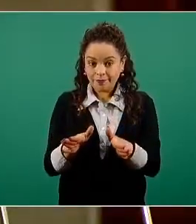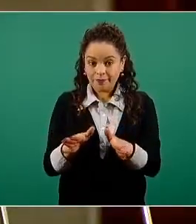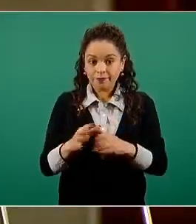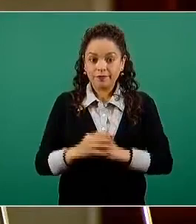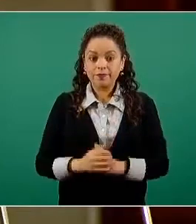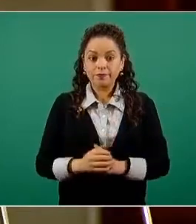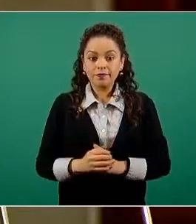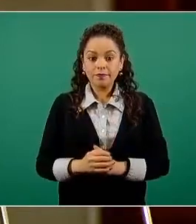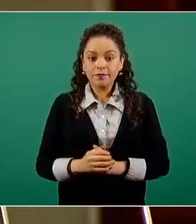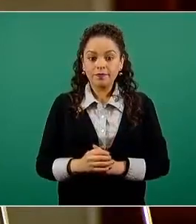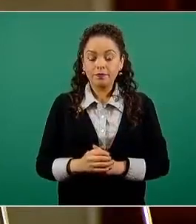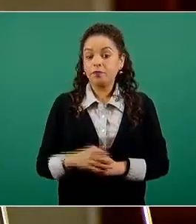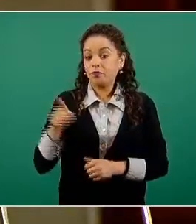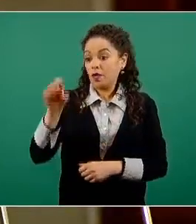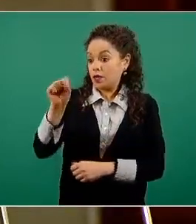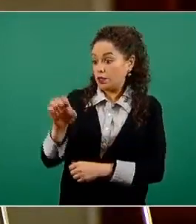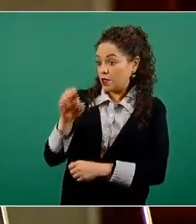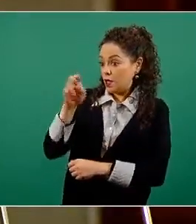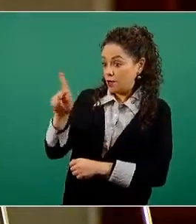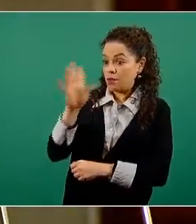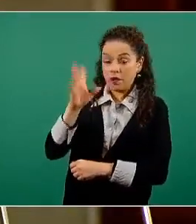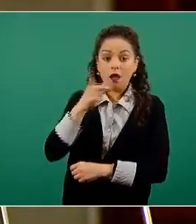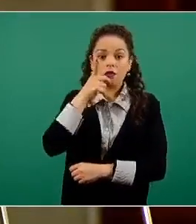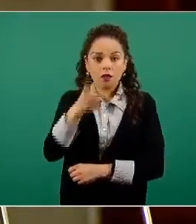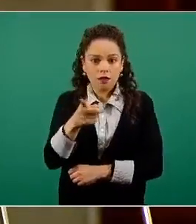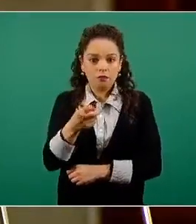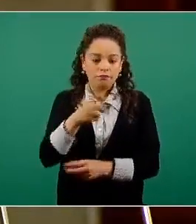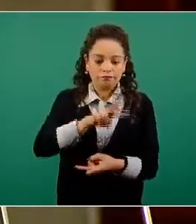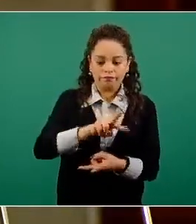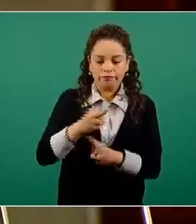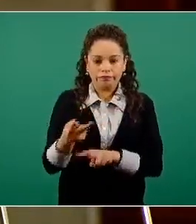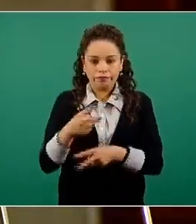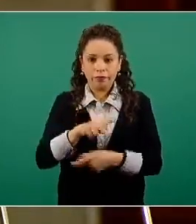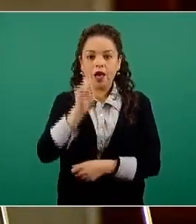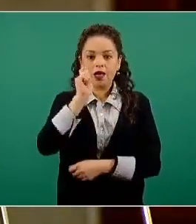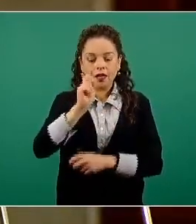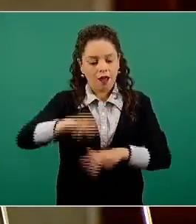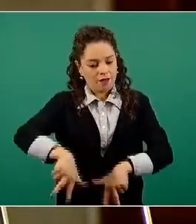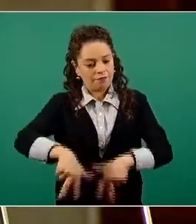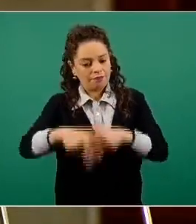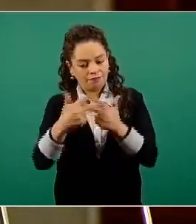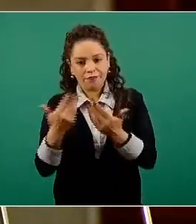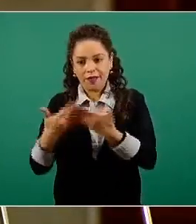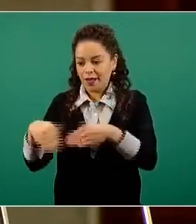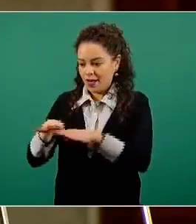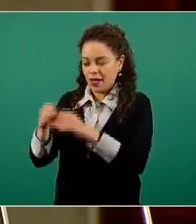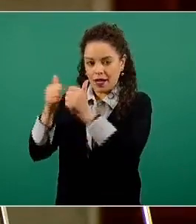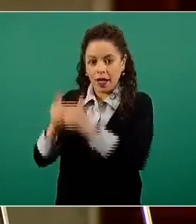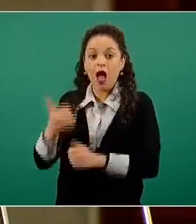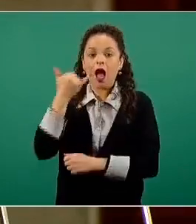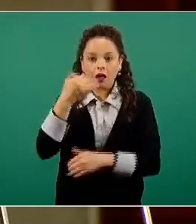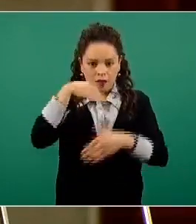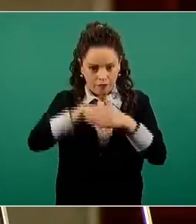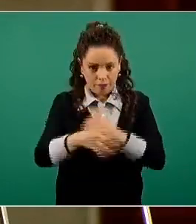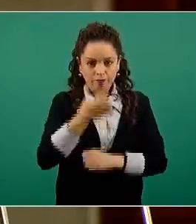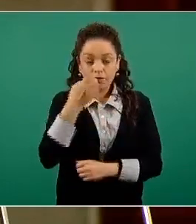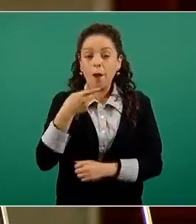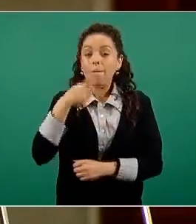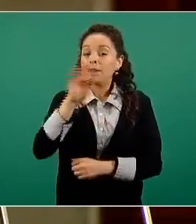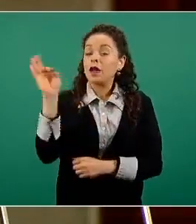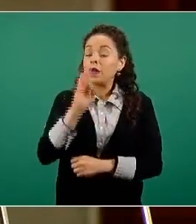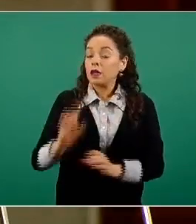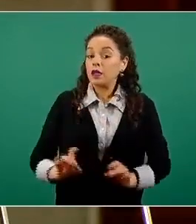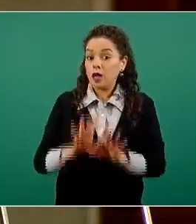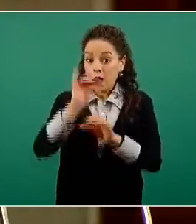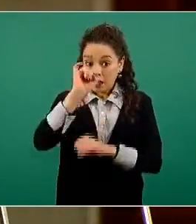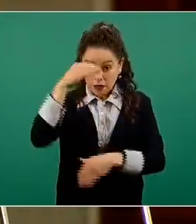semipresenciales? La Secretaría de Educación ha dicho que serían combinadas a distancia y semipresenciales, pero ¿qué pasaría si regresa? Ya